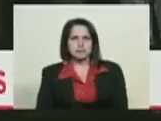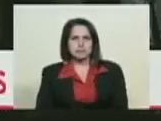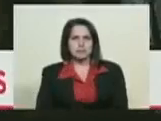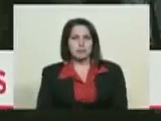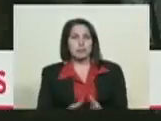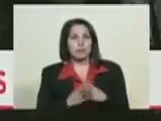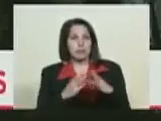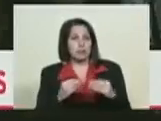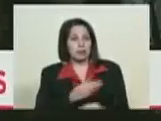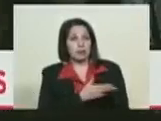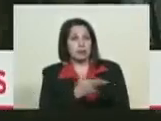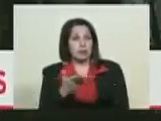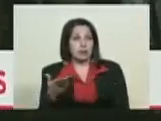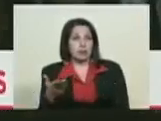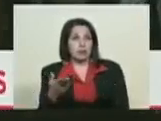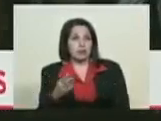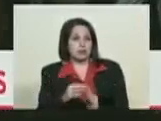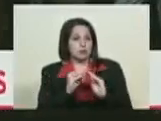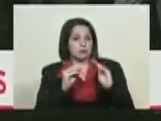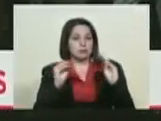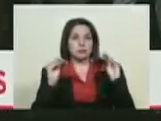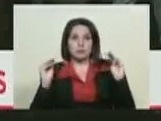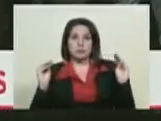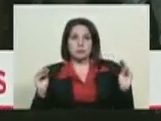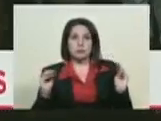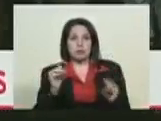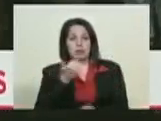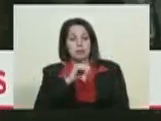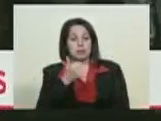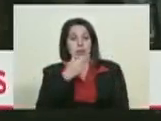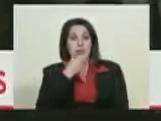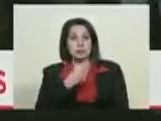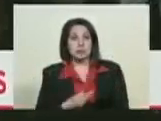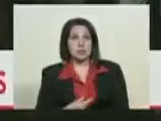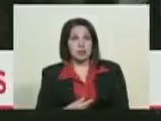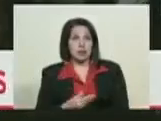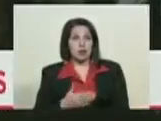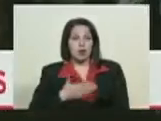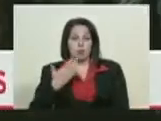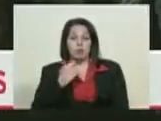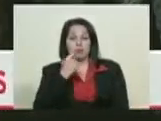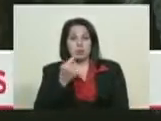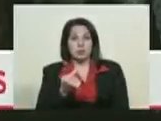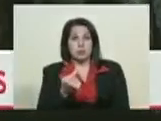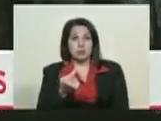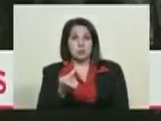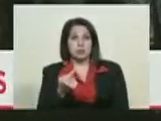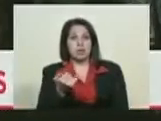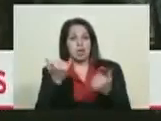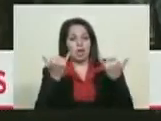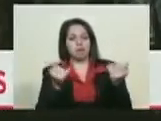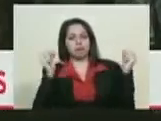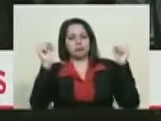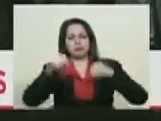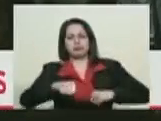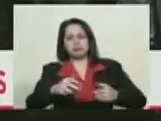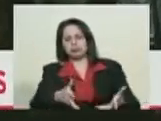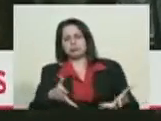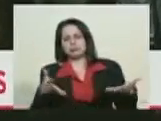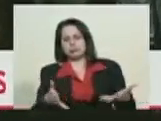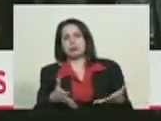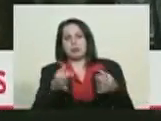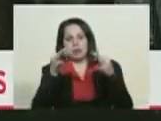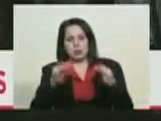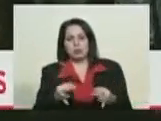gracias a ustedes se convocó esta elección del 10 de diciembre y podemos decir, fue acertado. Fue justo,